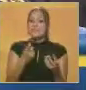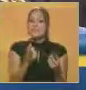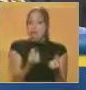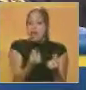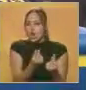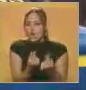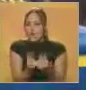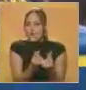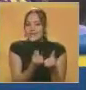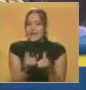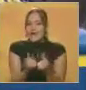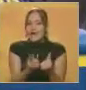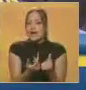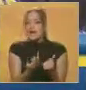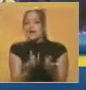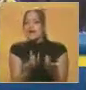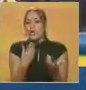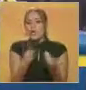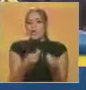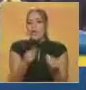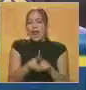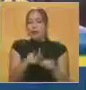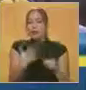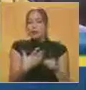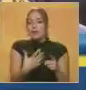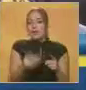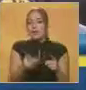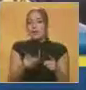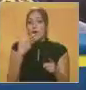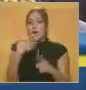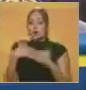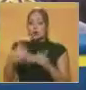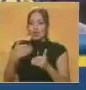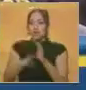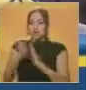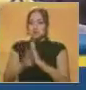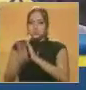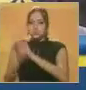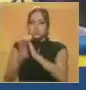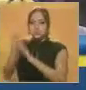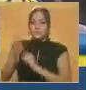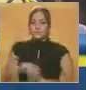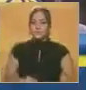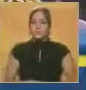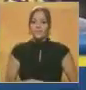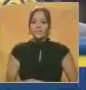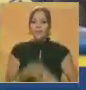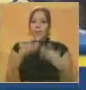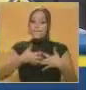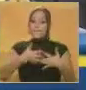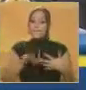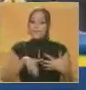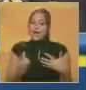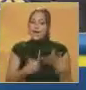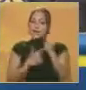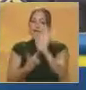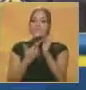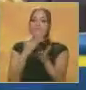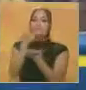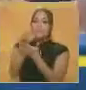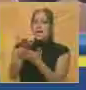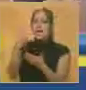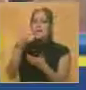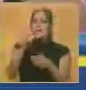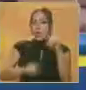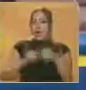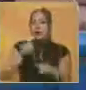economía ser posrentista de una economía rentista a una economía productiva Betancourt informó que las empresas podrán presentar la oferta de sus